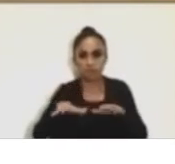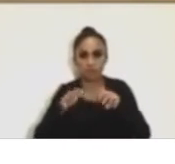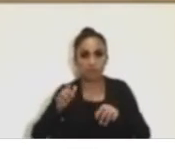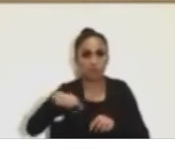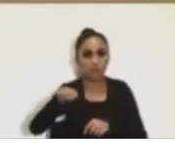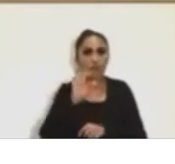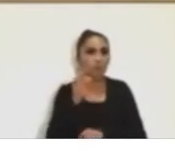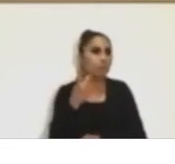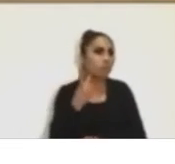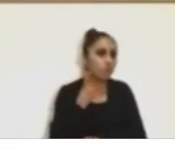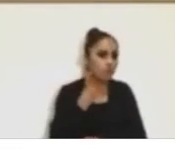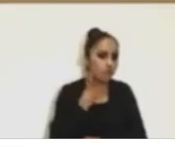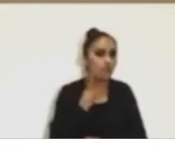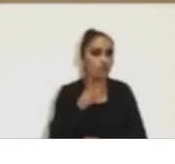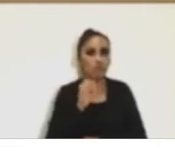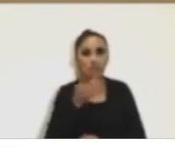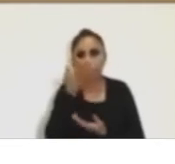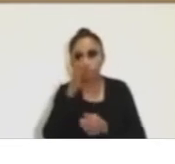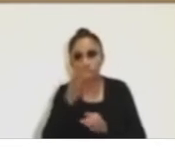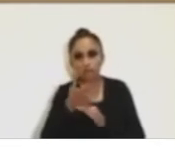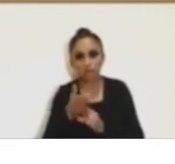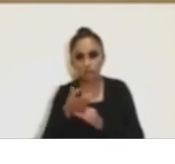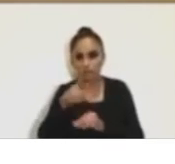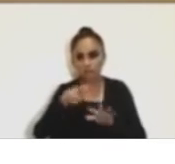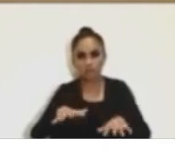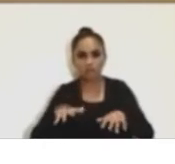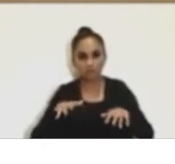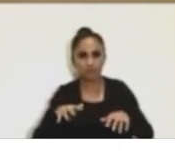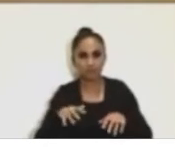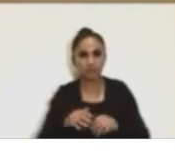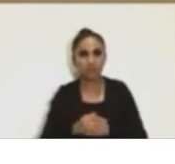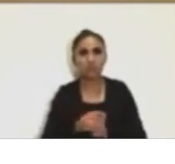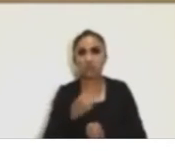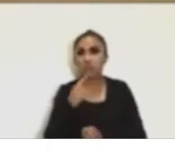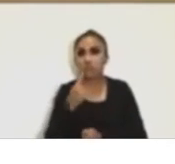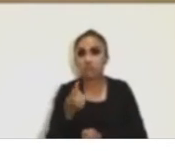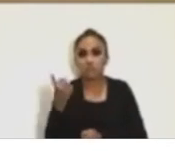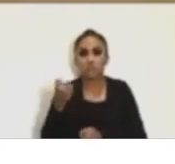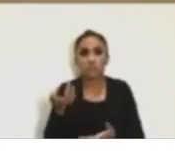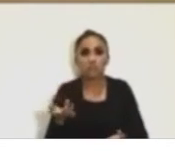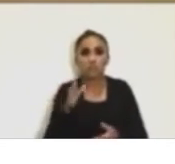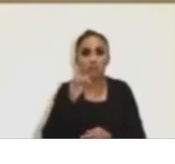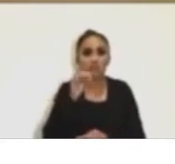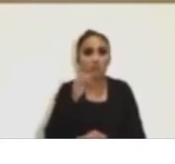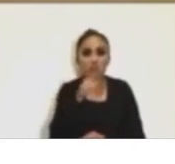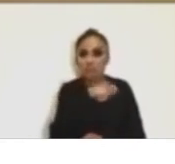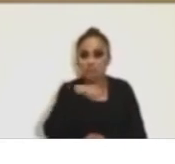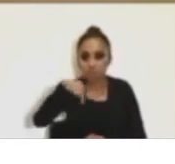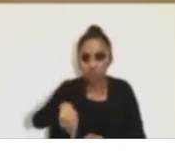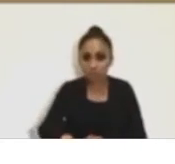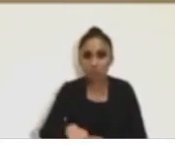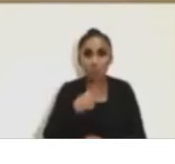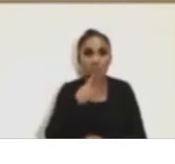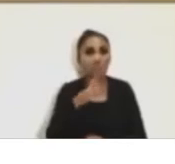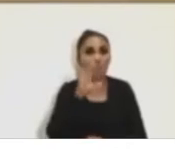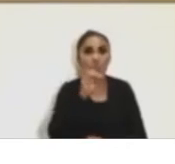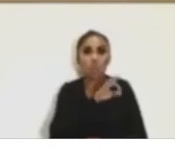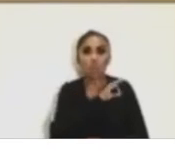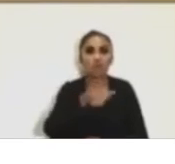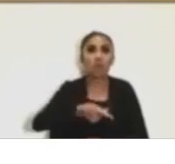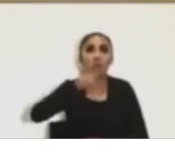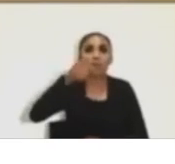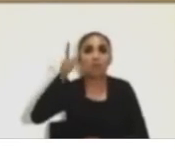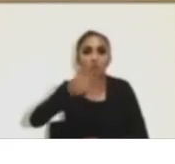o políticos en pleno desconocimiento del derecho parlamentario se atreven a decir que ni siquiera en tribuna podemos mencionar el tema